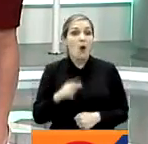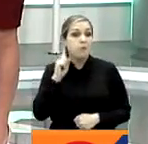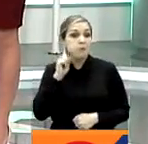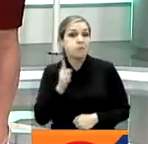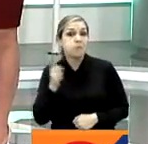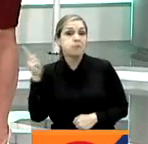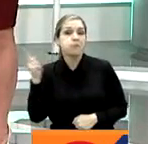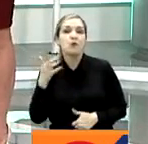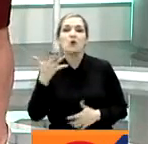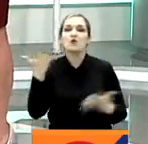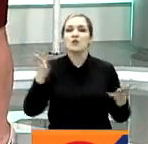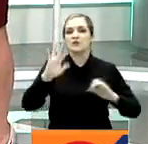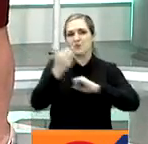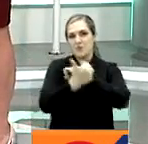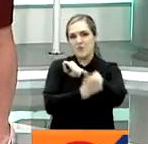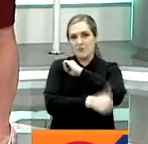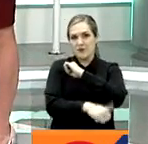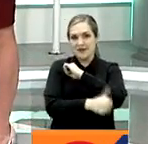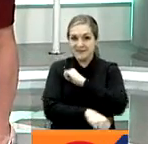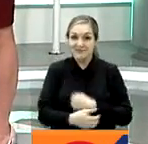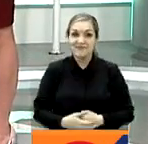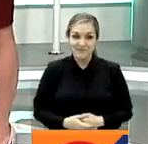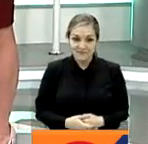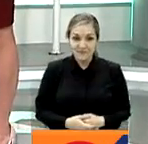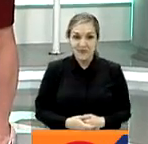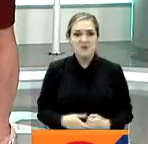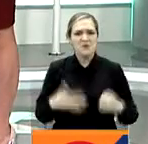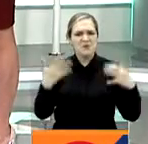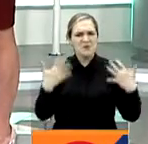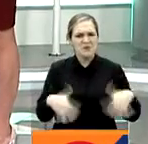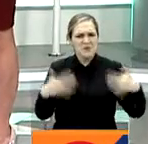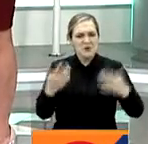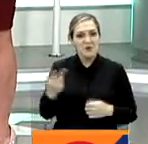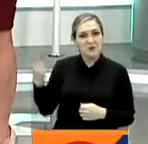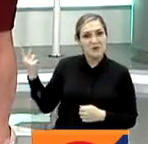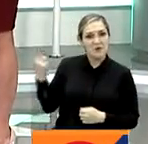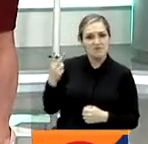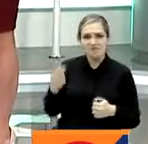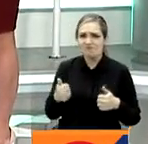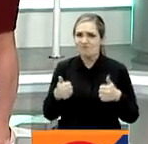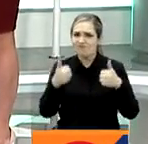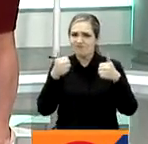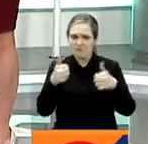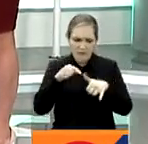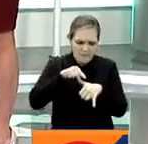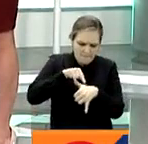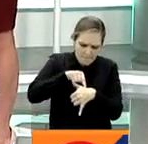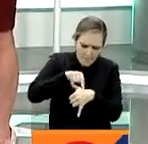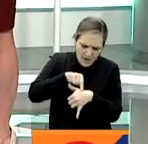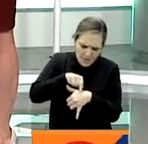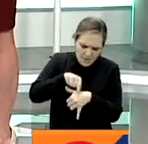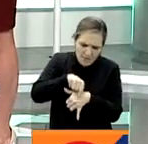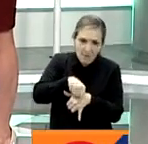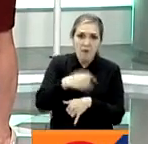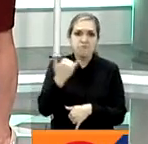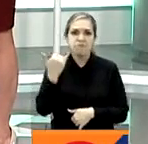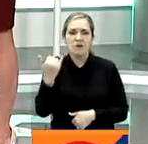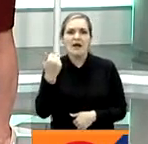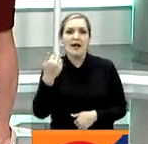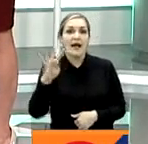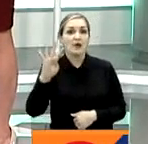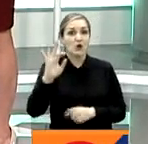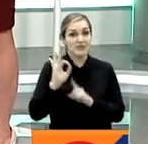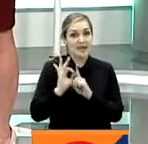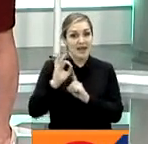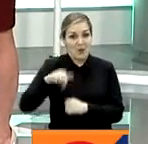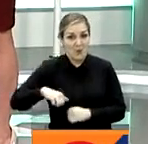Así es, y bueno, vamos a saludarlos desde ya, John, Daniela. Aquí estamos a 14 grados, mucho frío. Yo a ustedes los